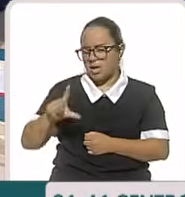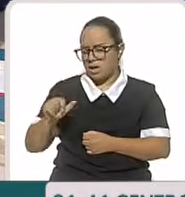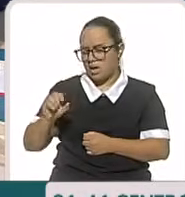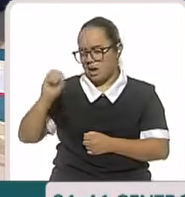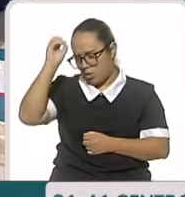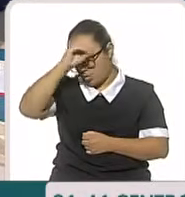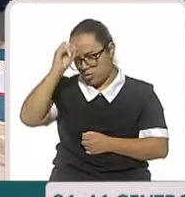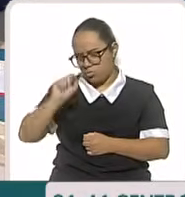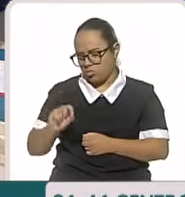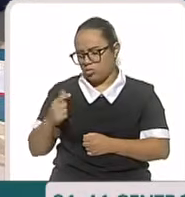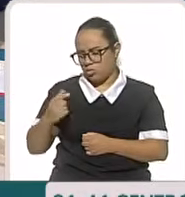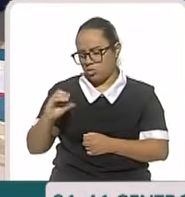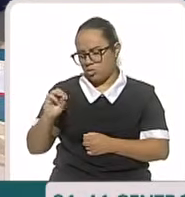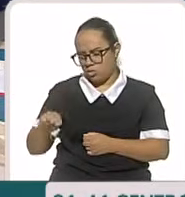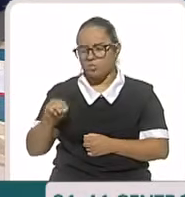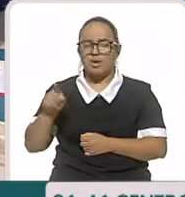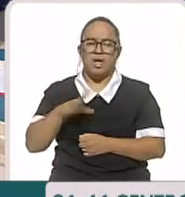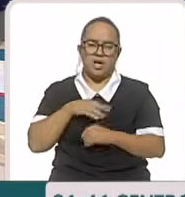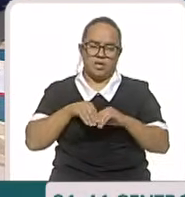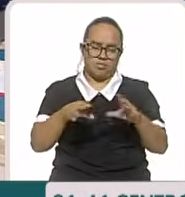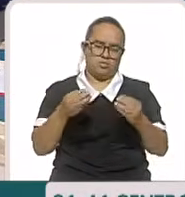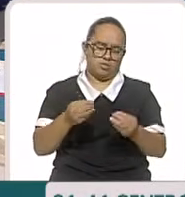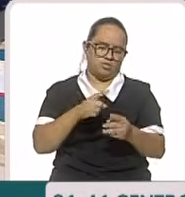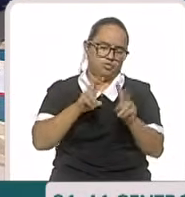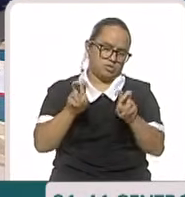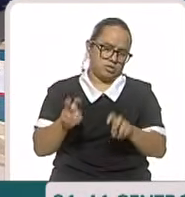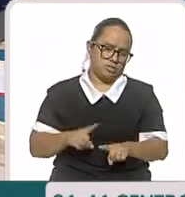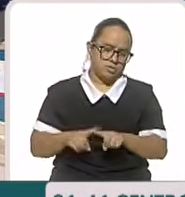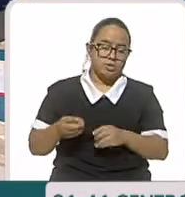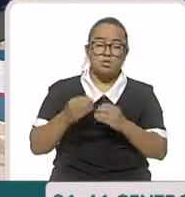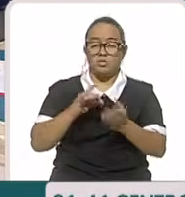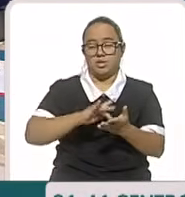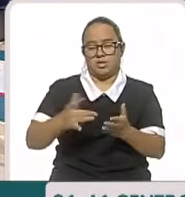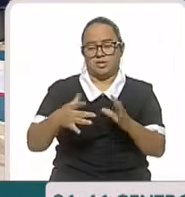constantemente. Muchas gracias, Luisa, Emerson, un gusto saludarlos. A ti por tu tiempo y análisis.